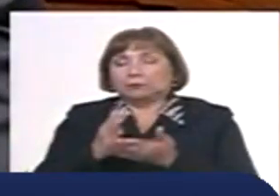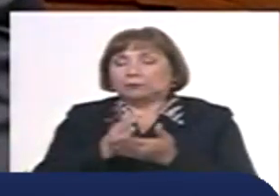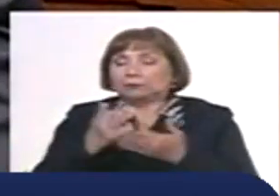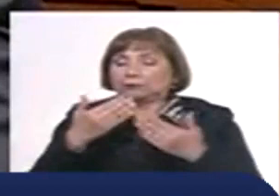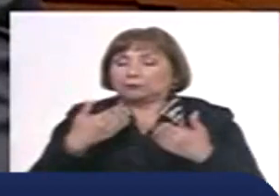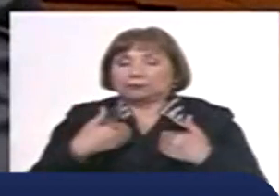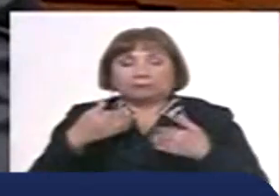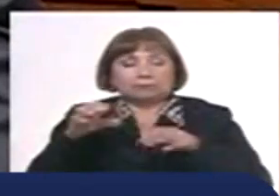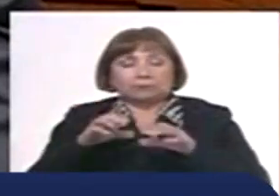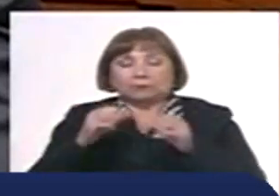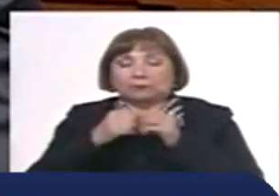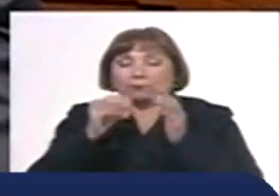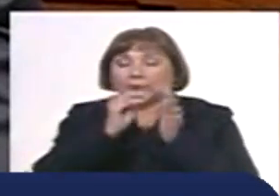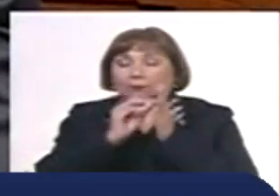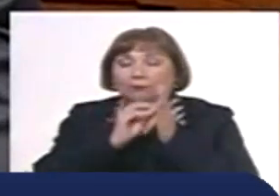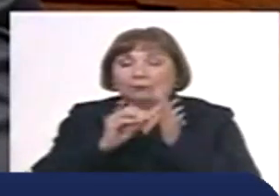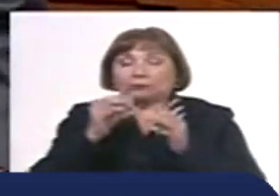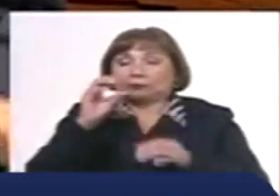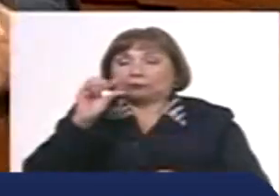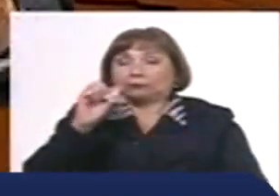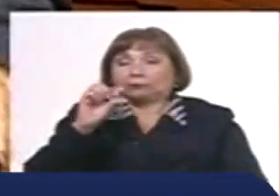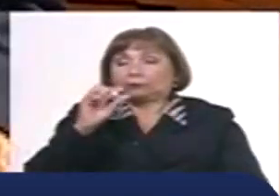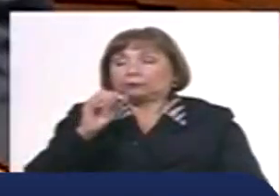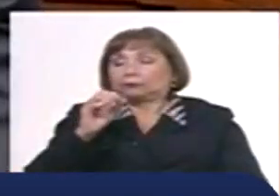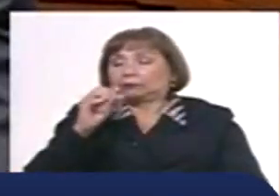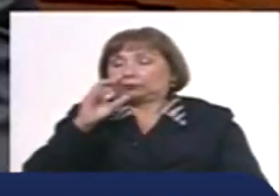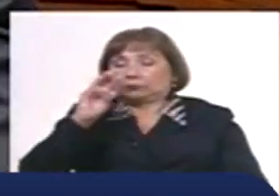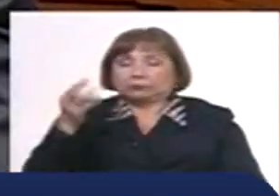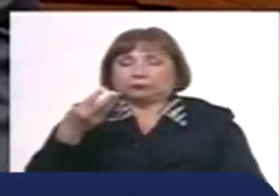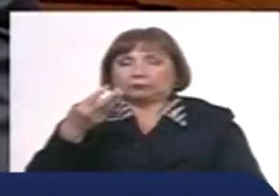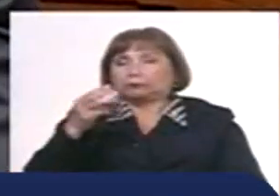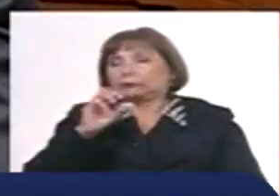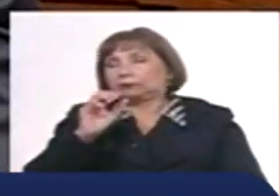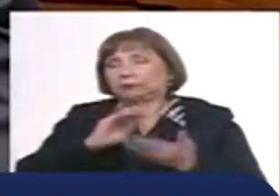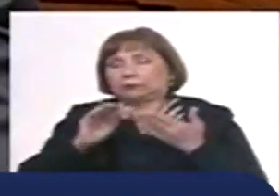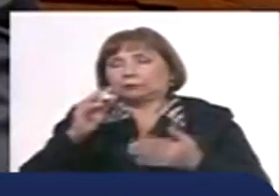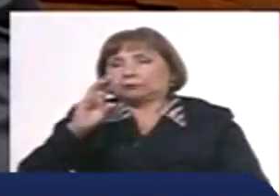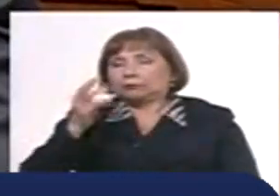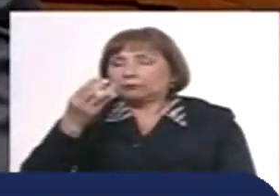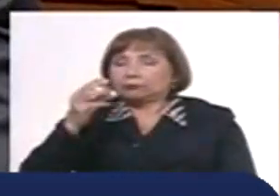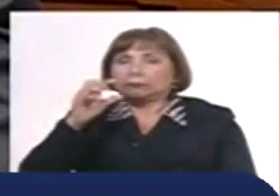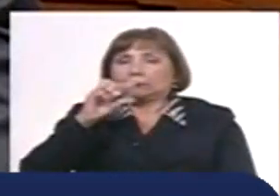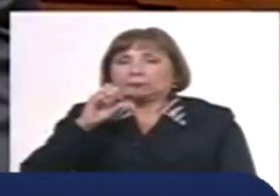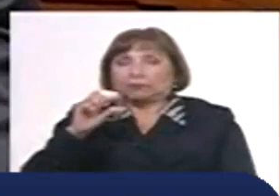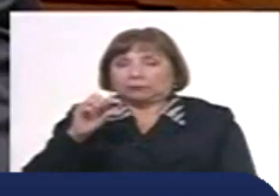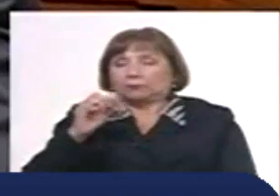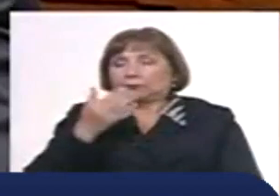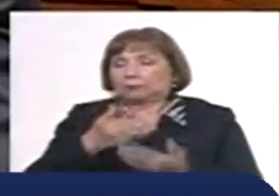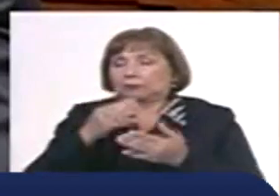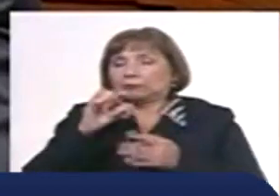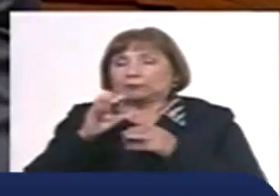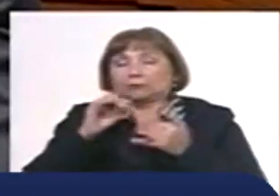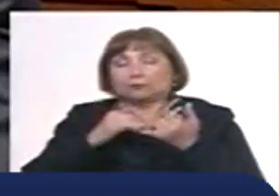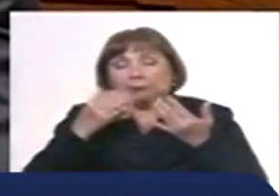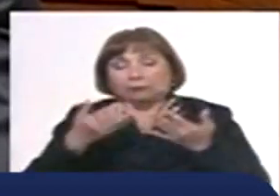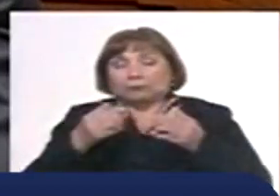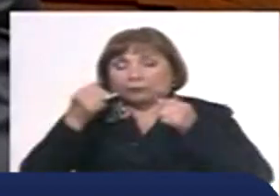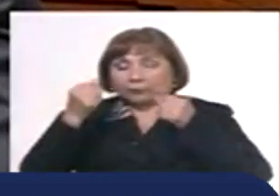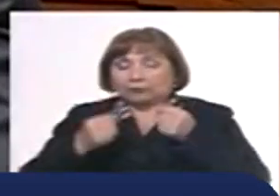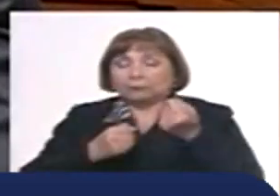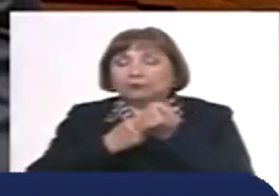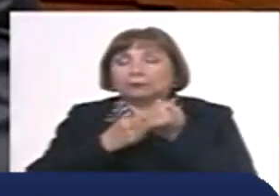particularmente relacionada con el texto eje, con el sexto eje, en lo que respecta al